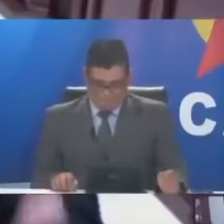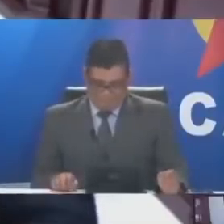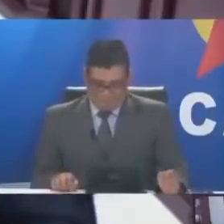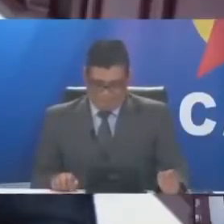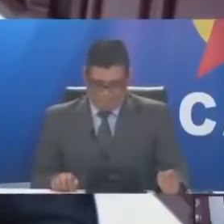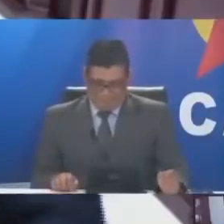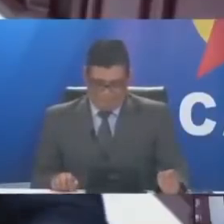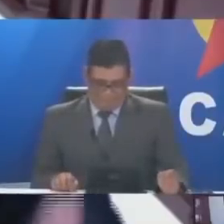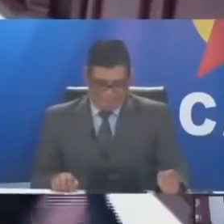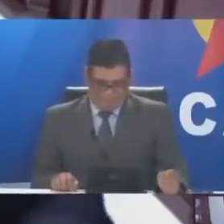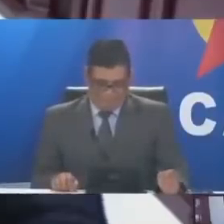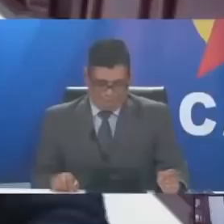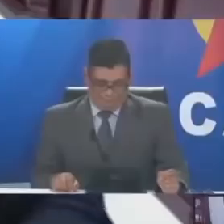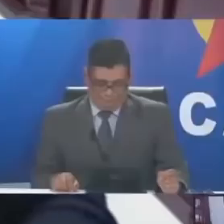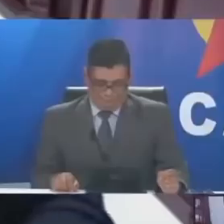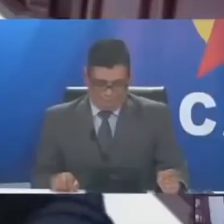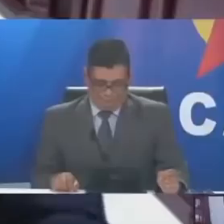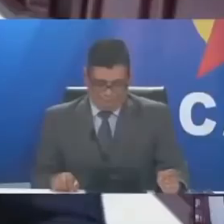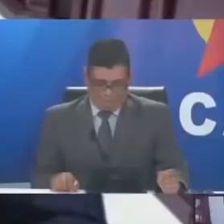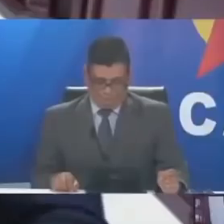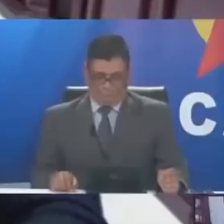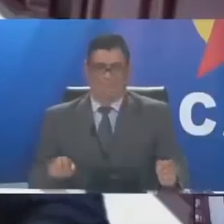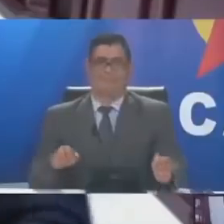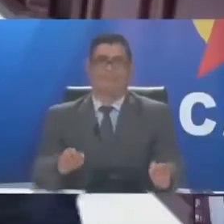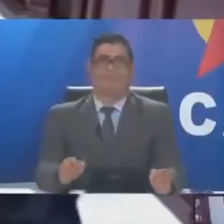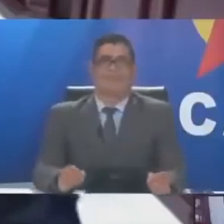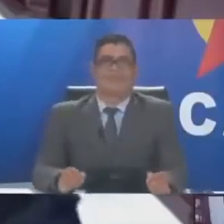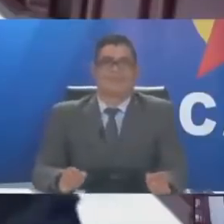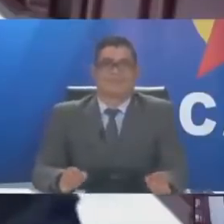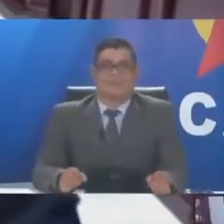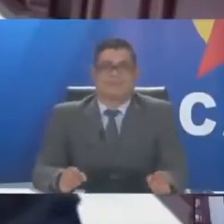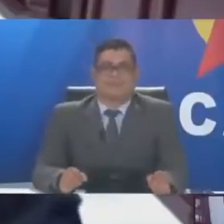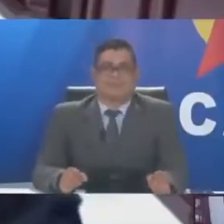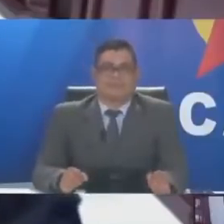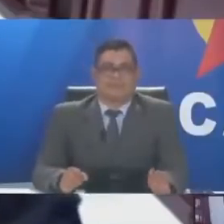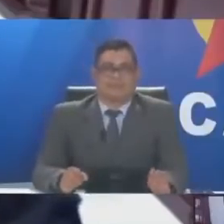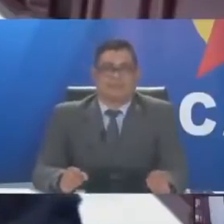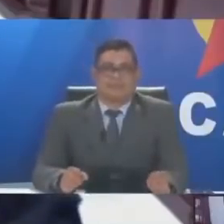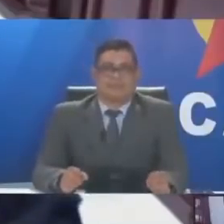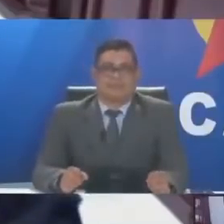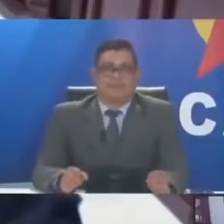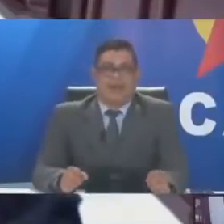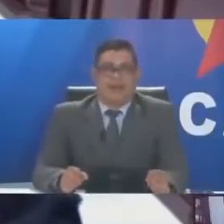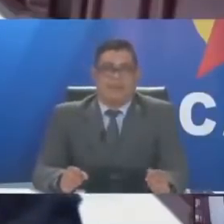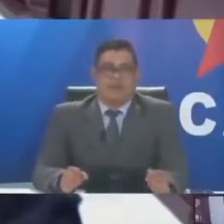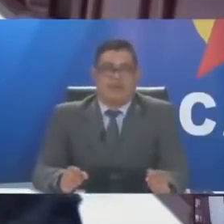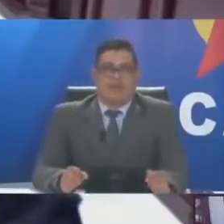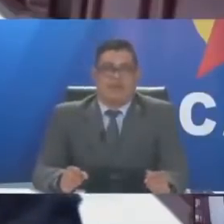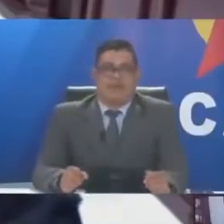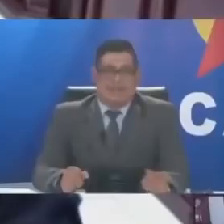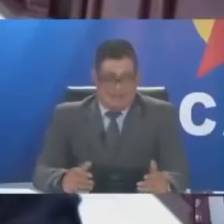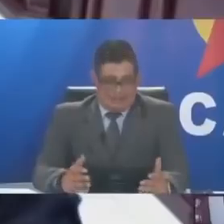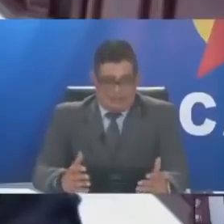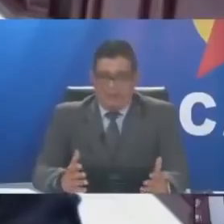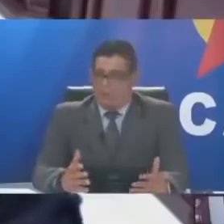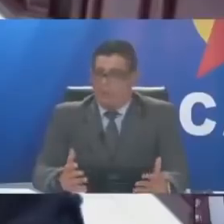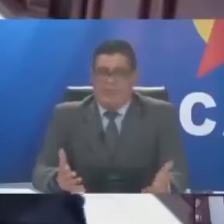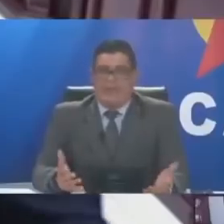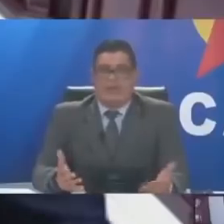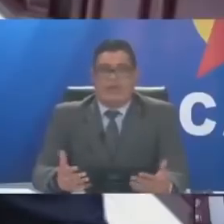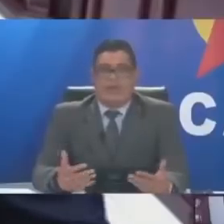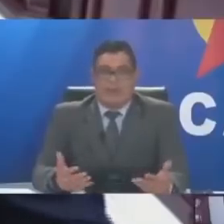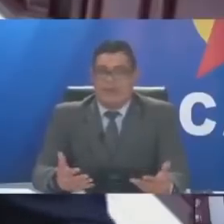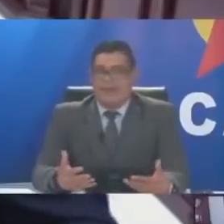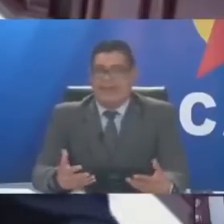no debo de hacer porque la biblia que la gente lee es mi testimonio ahora pastor no